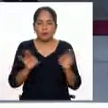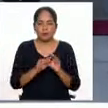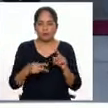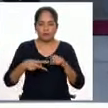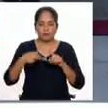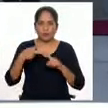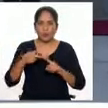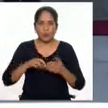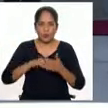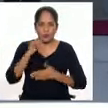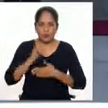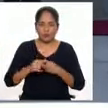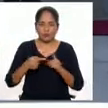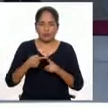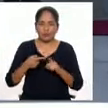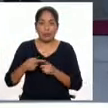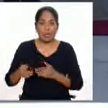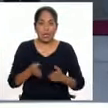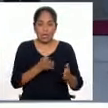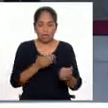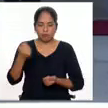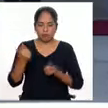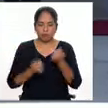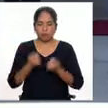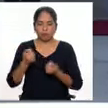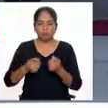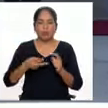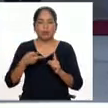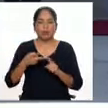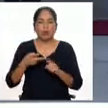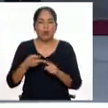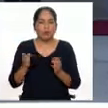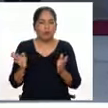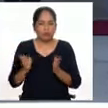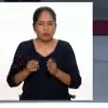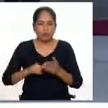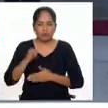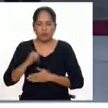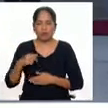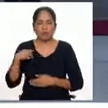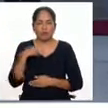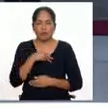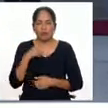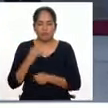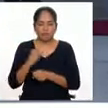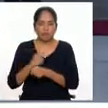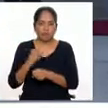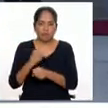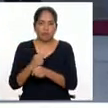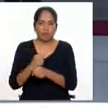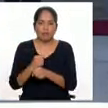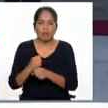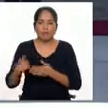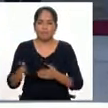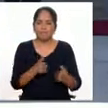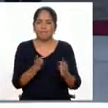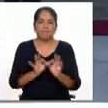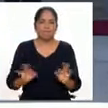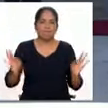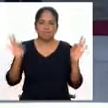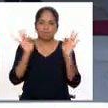que acabo de decir. Nuestra carretera, el resto de proyectos pequeños lo hacemos nosotros con el gobernador. Nuestra carretera es lo más